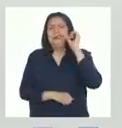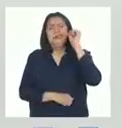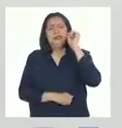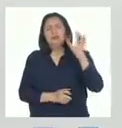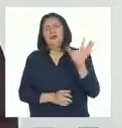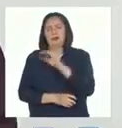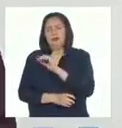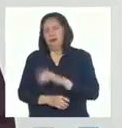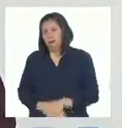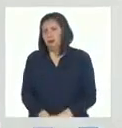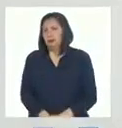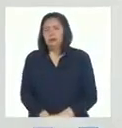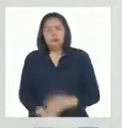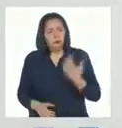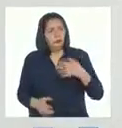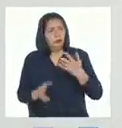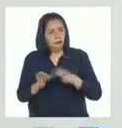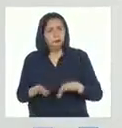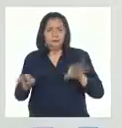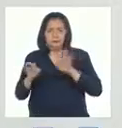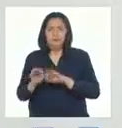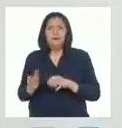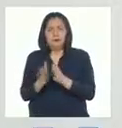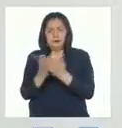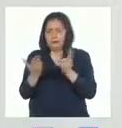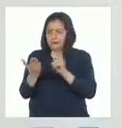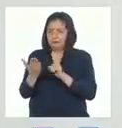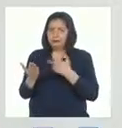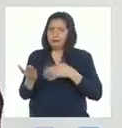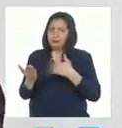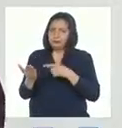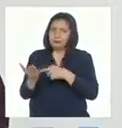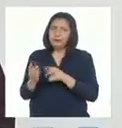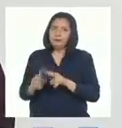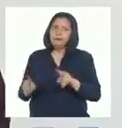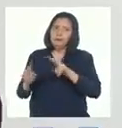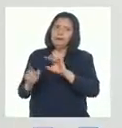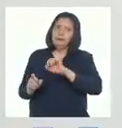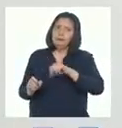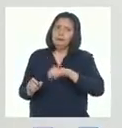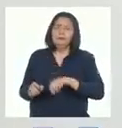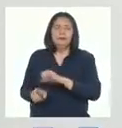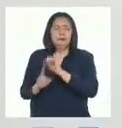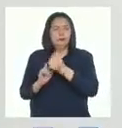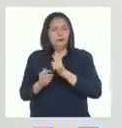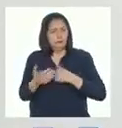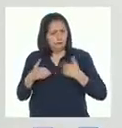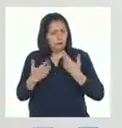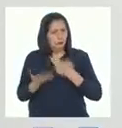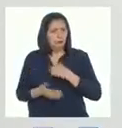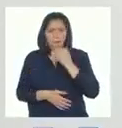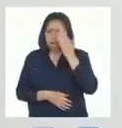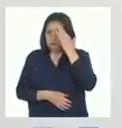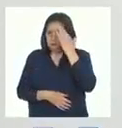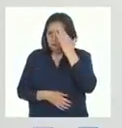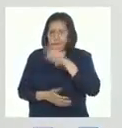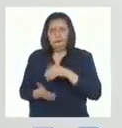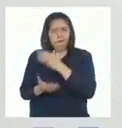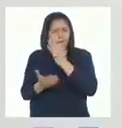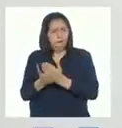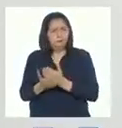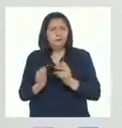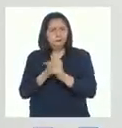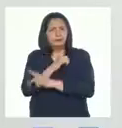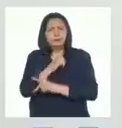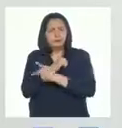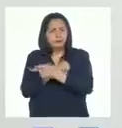todas y de todos. Qué importante es la literatura y qué gran valor social tiene, porque a través de ella podemos conocer los problemas de un